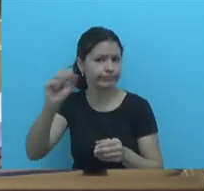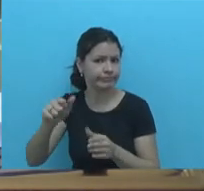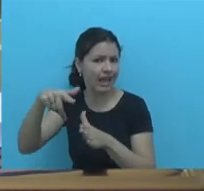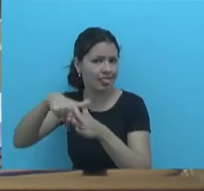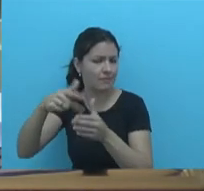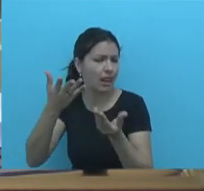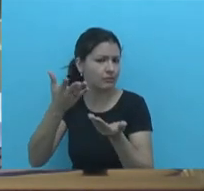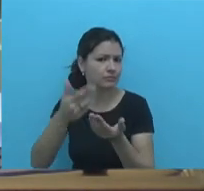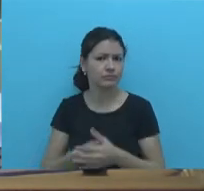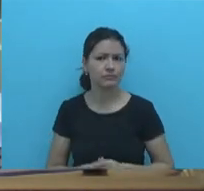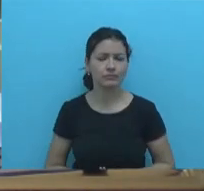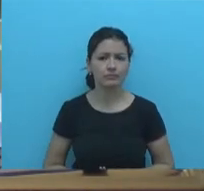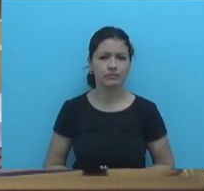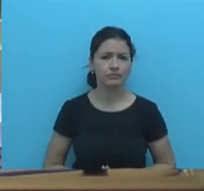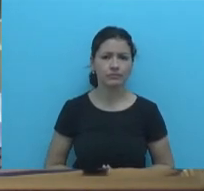Sí.